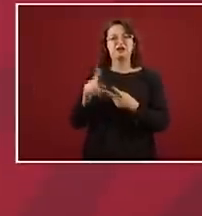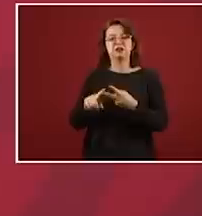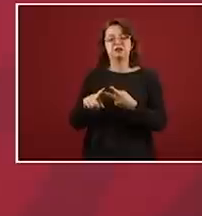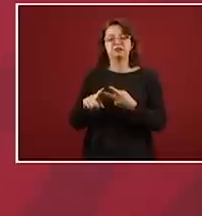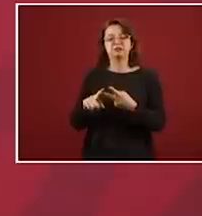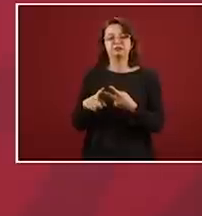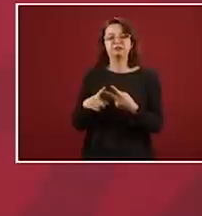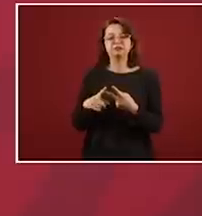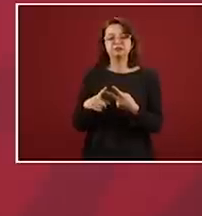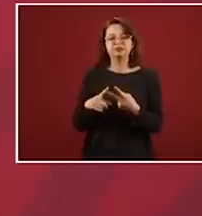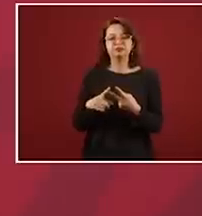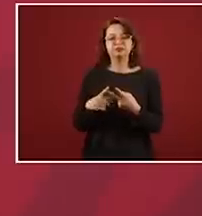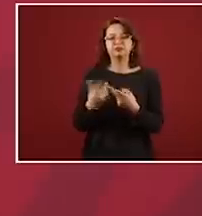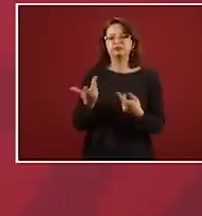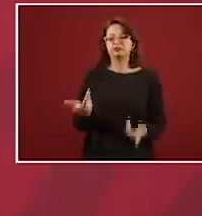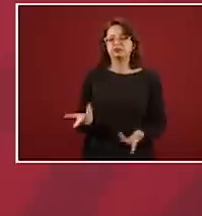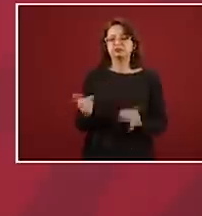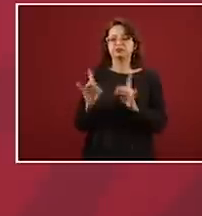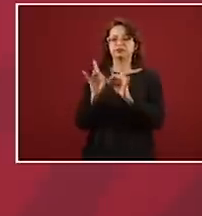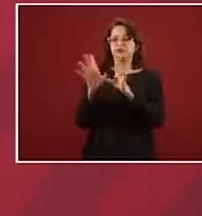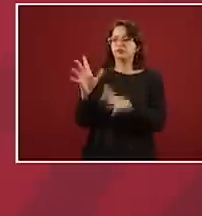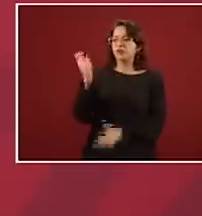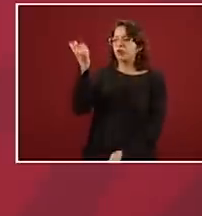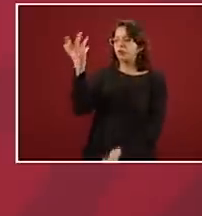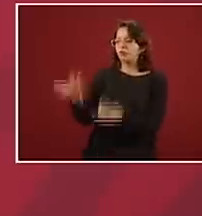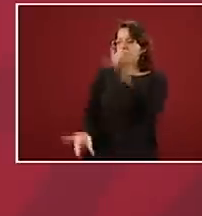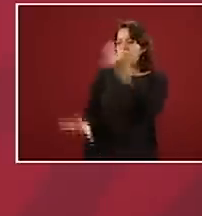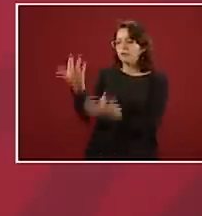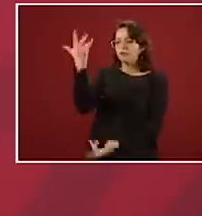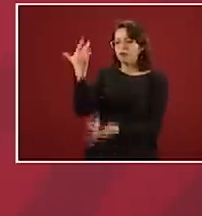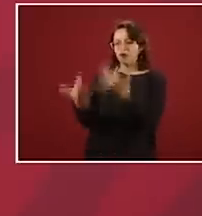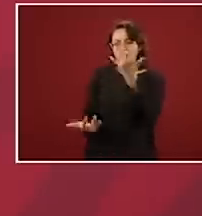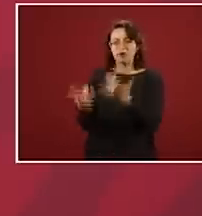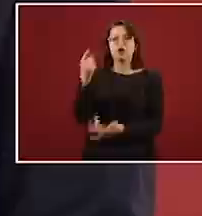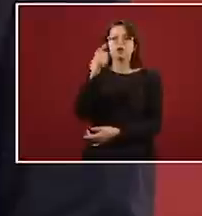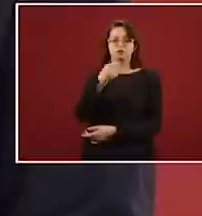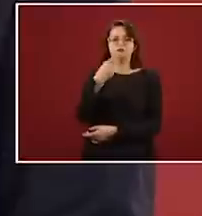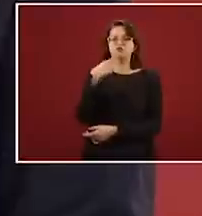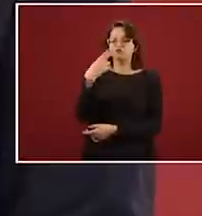equipo para apagar incendios